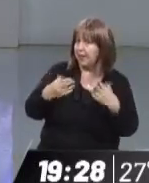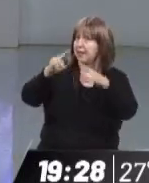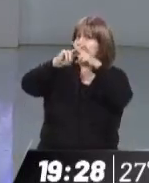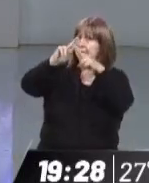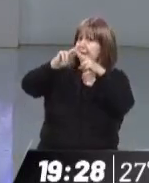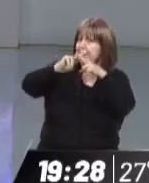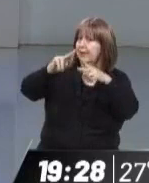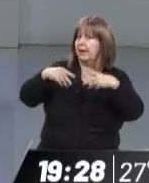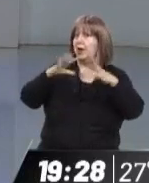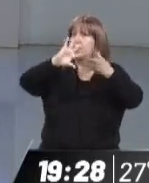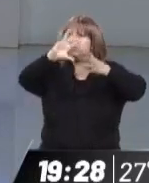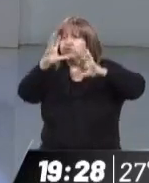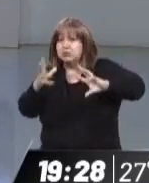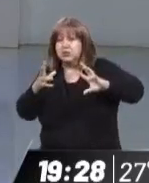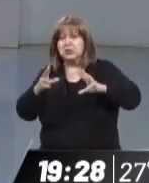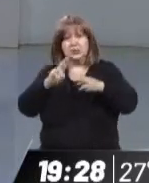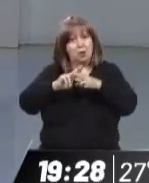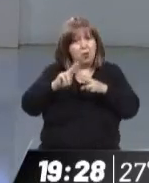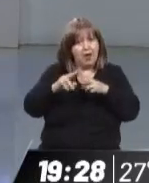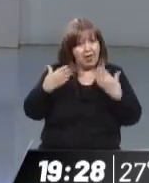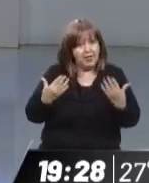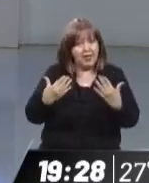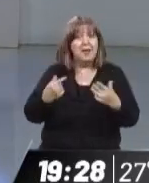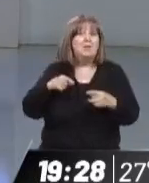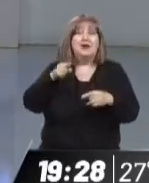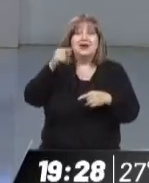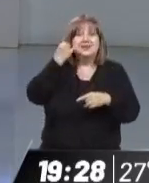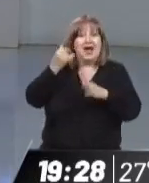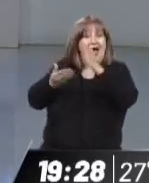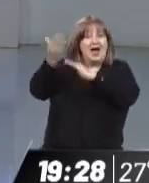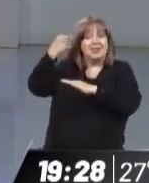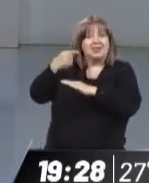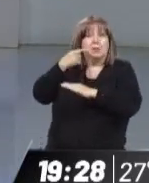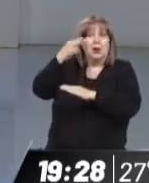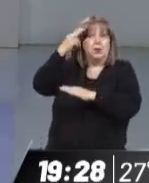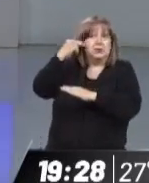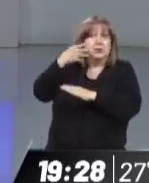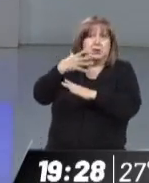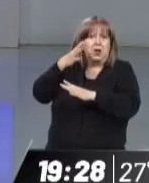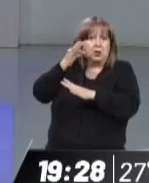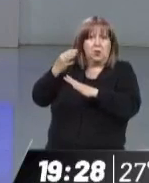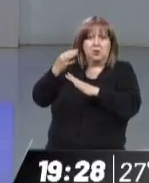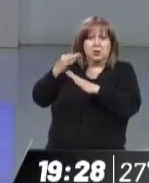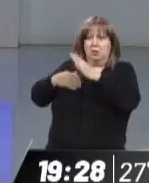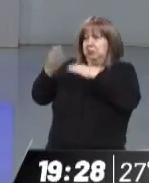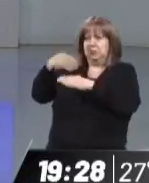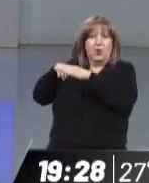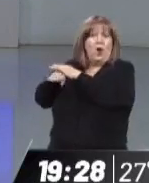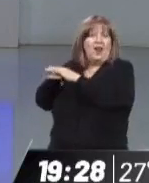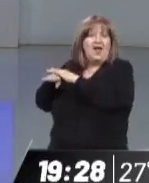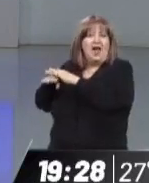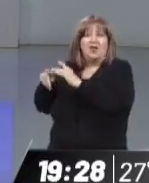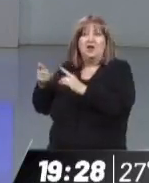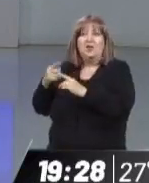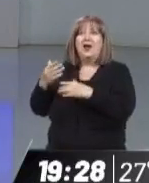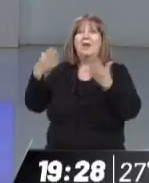reconstrucción, porque la estructura en sí no estaba construida para esto. Entonces, bueno, eso fue lo que motivó a toda esta polémica que